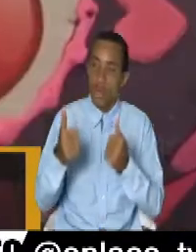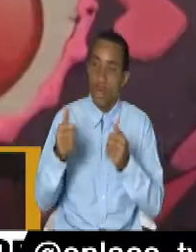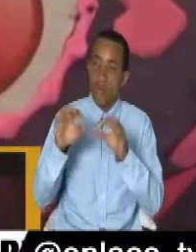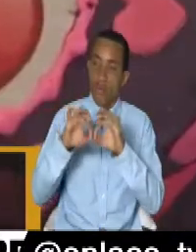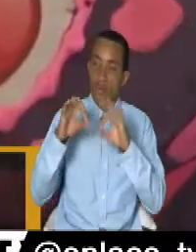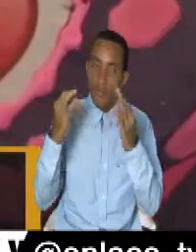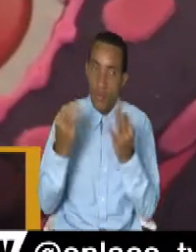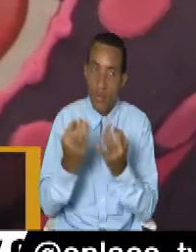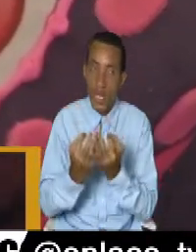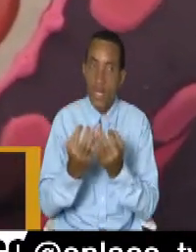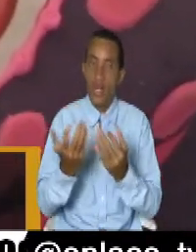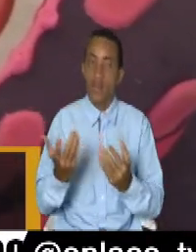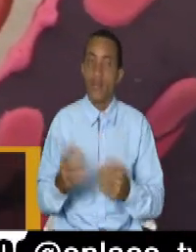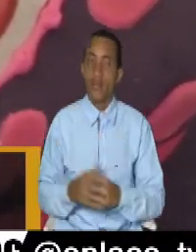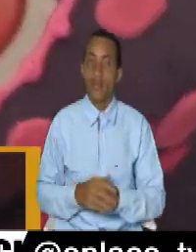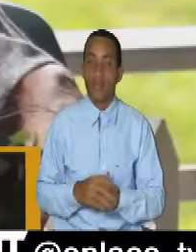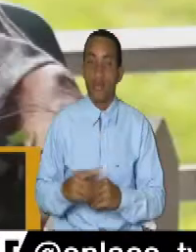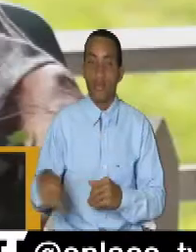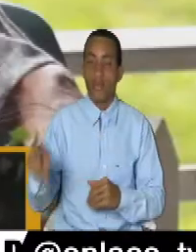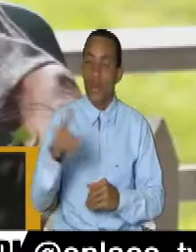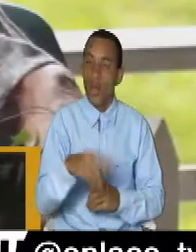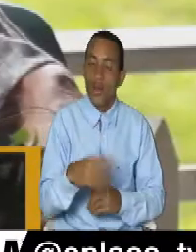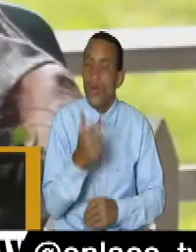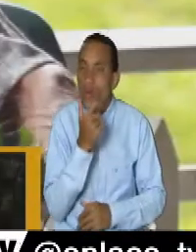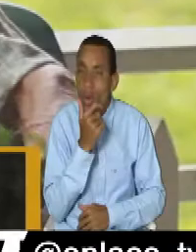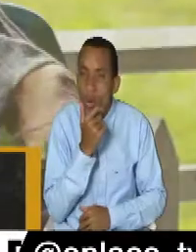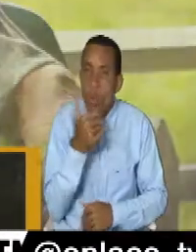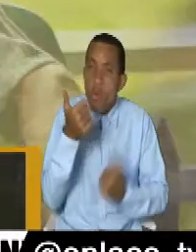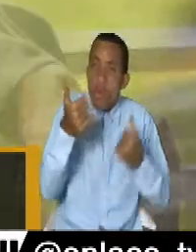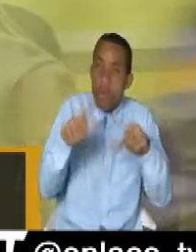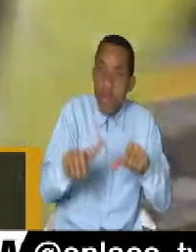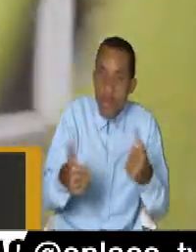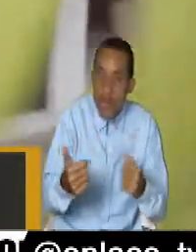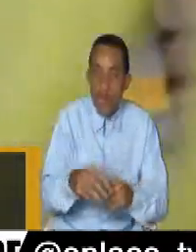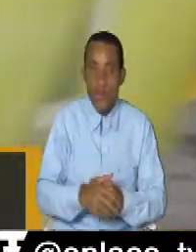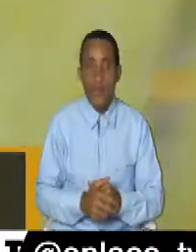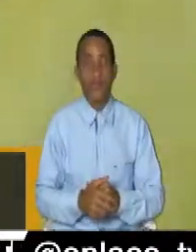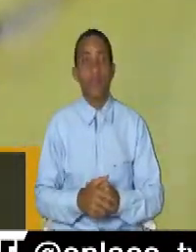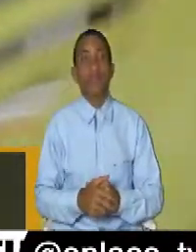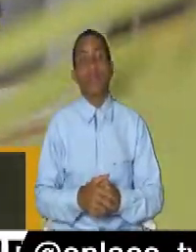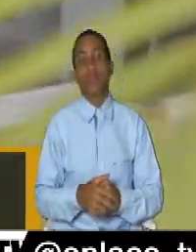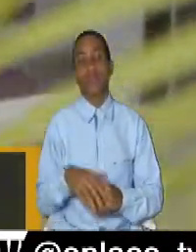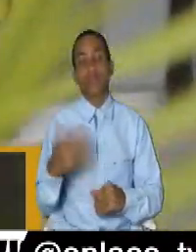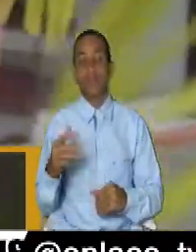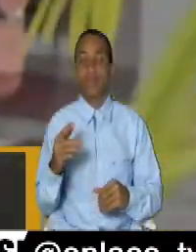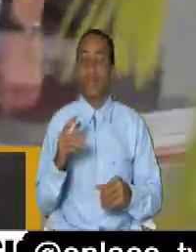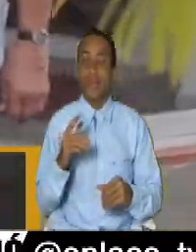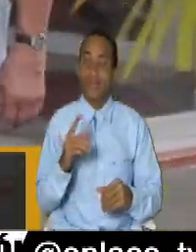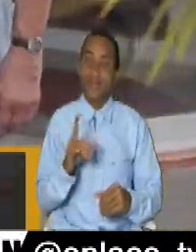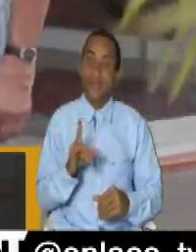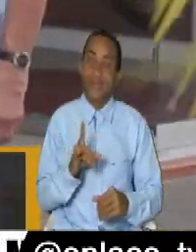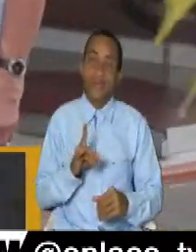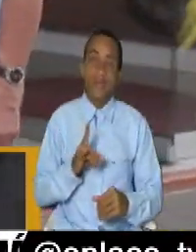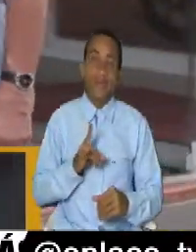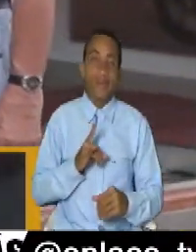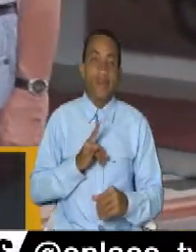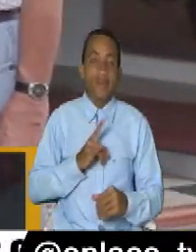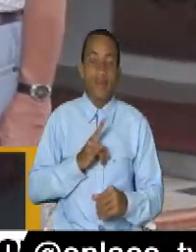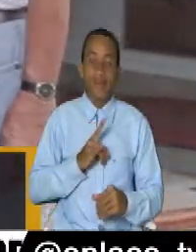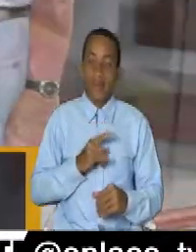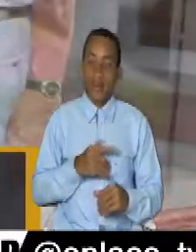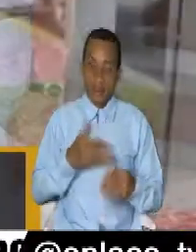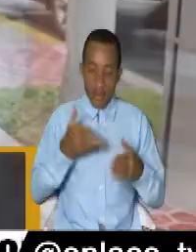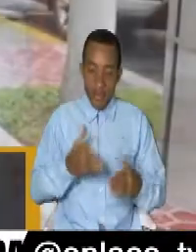estar dándose cuenta cómo están. Felices 100 años. ¿Cómo no ponerse nostálgico si es que la persona que te vio crecer